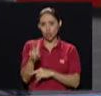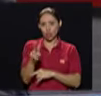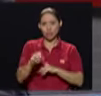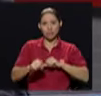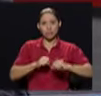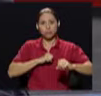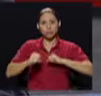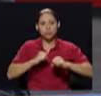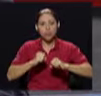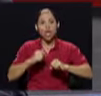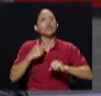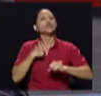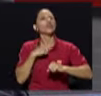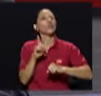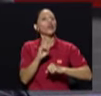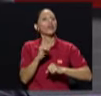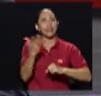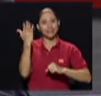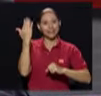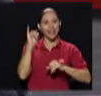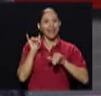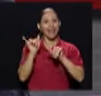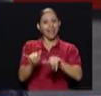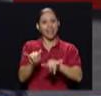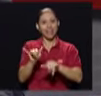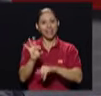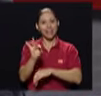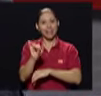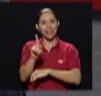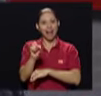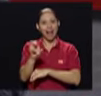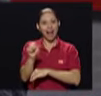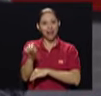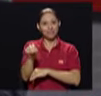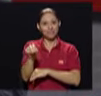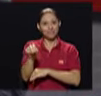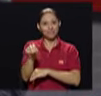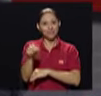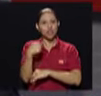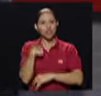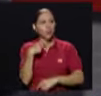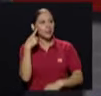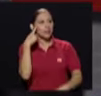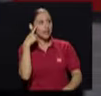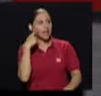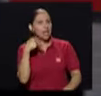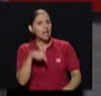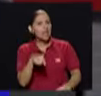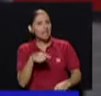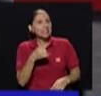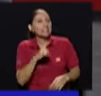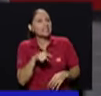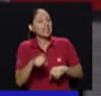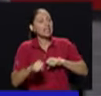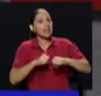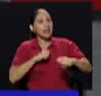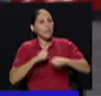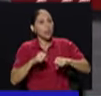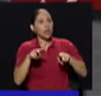yo me encontraba en Tilarán. Y en ese momento yo dije, si este fue el terremoto de Nicoya, ahí no quedó nada. Porque